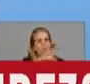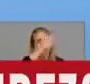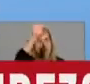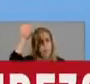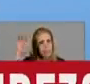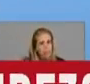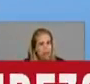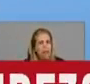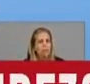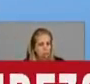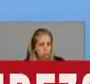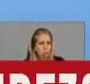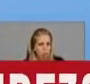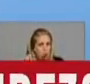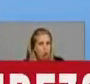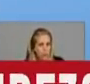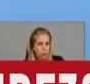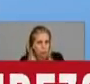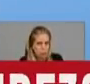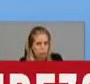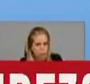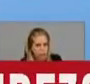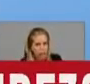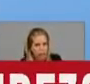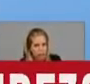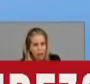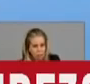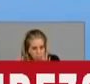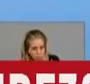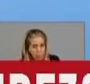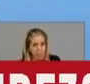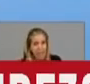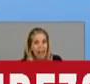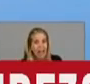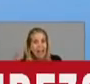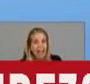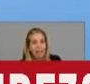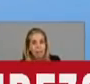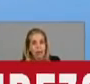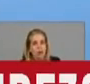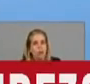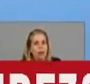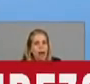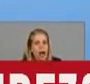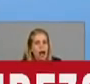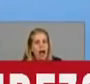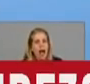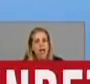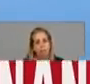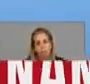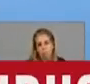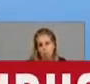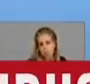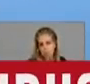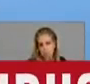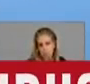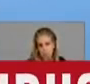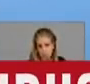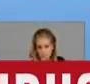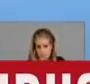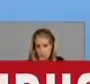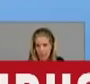cada 100.000 habitantes. Pero hay un dato interesante que es, y lo estaba queriendo buscar recién para compartir con